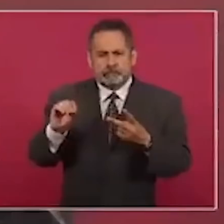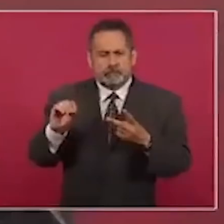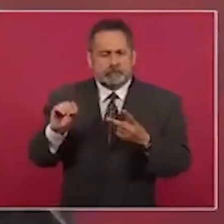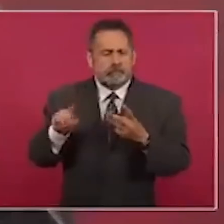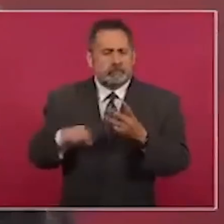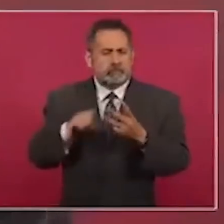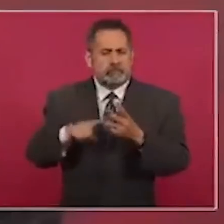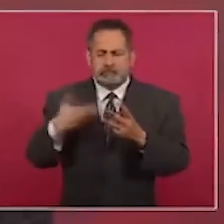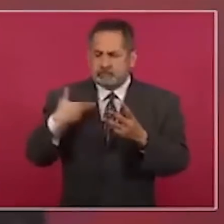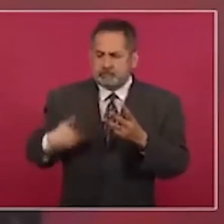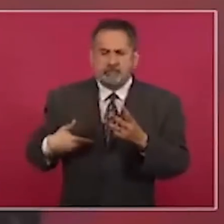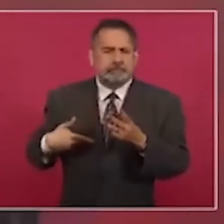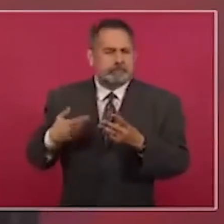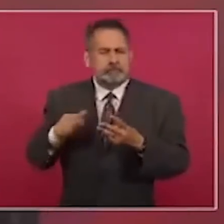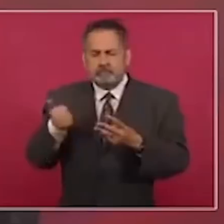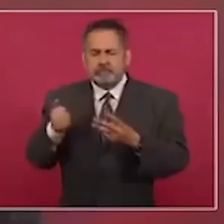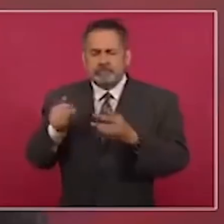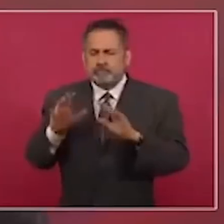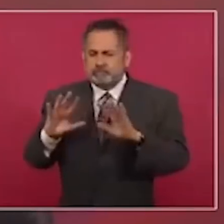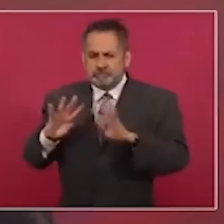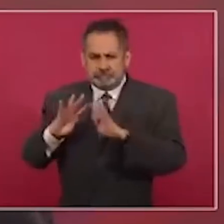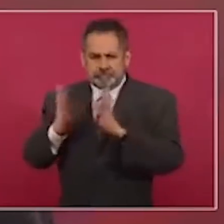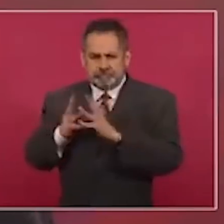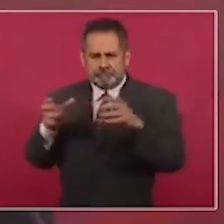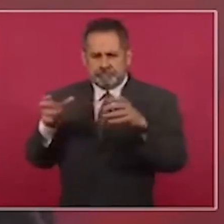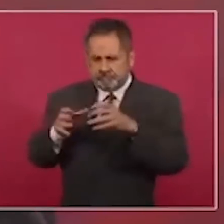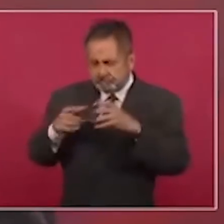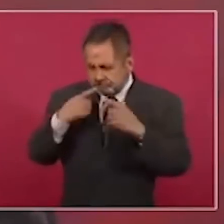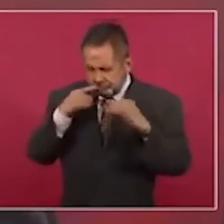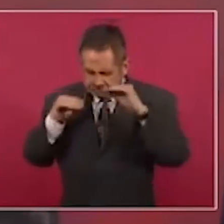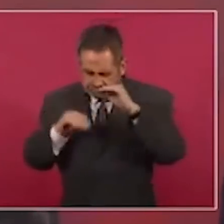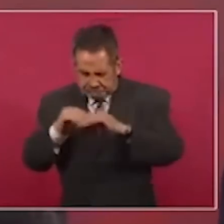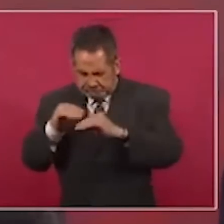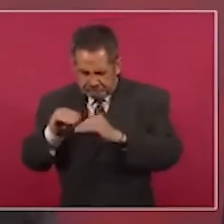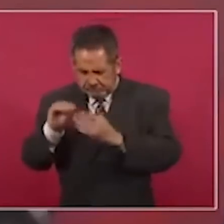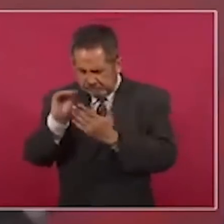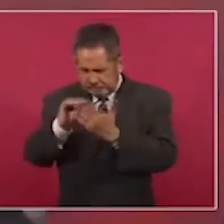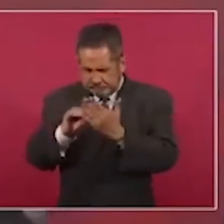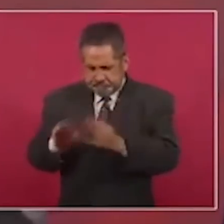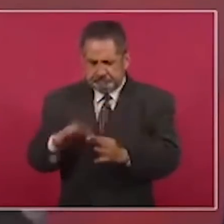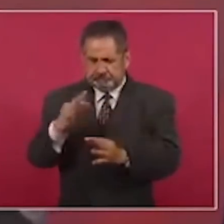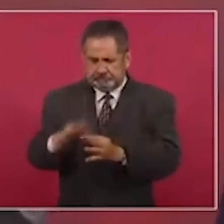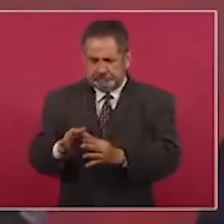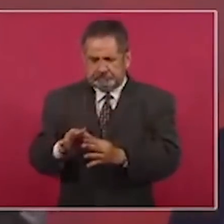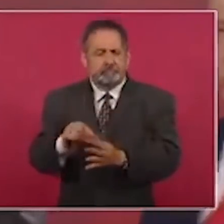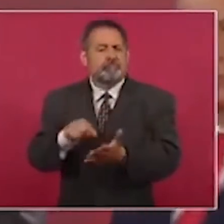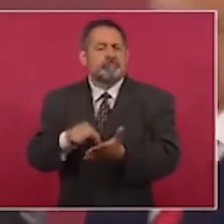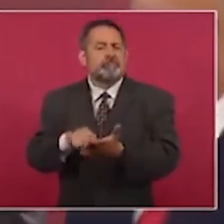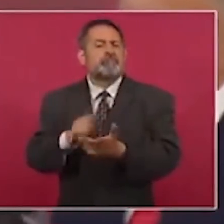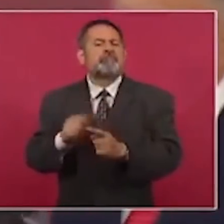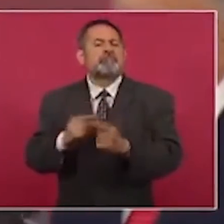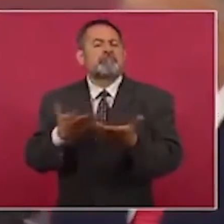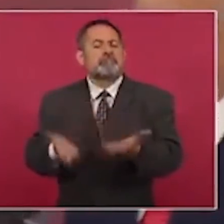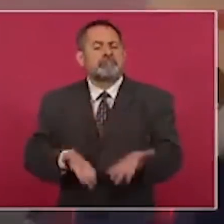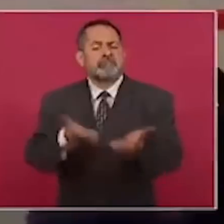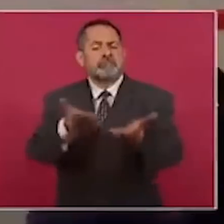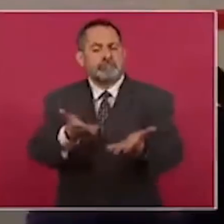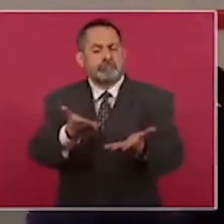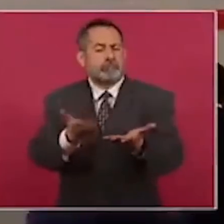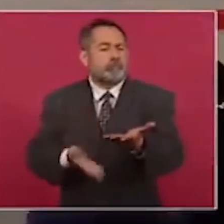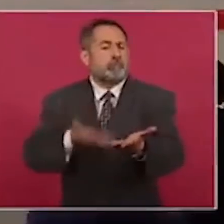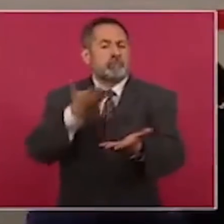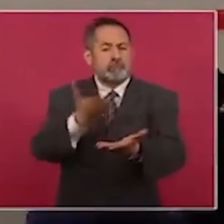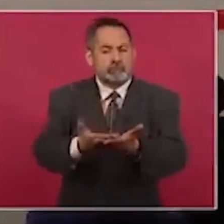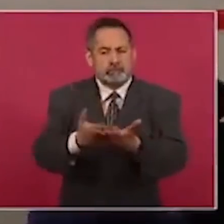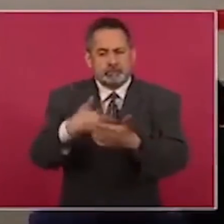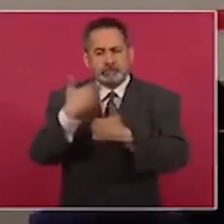servidor y otros compañeros, hemos terminado la propuesta de una iniciativa de reforma democrática. Más